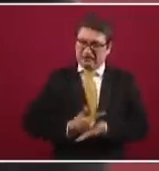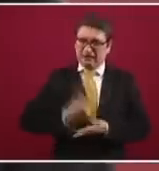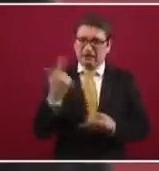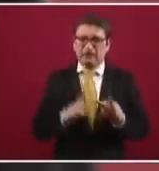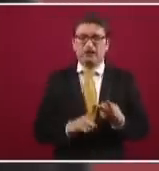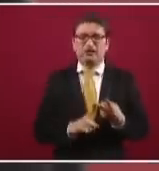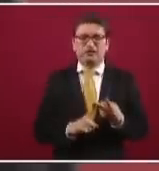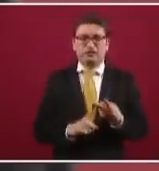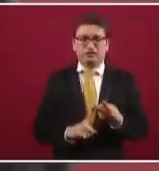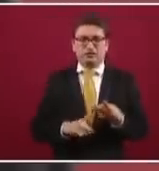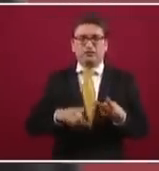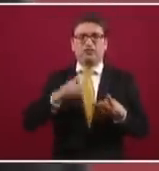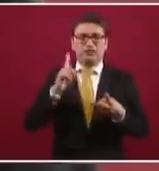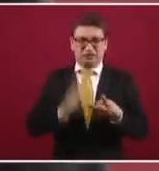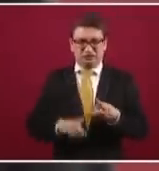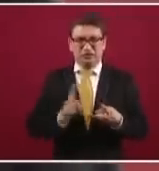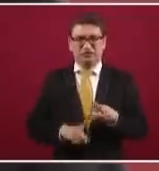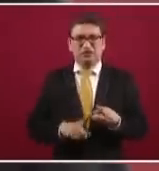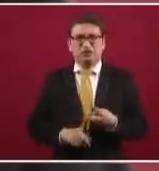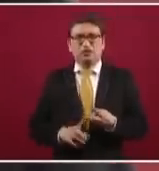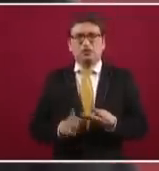la extinción de dominio,